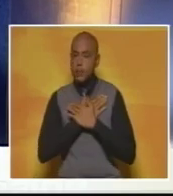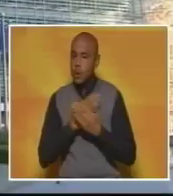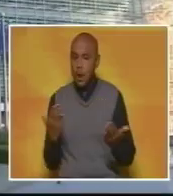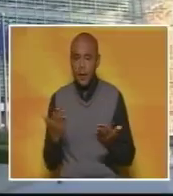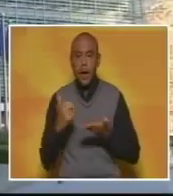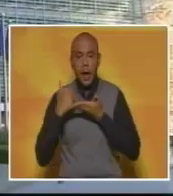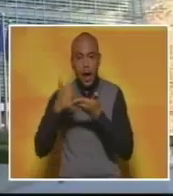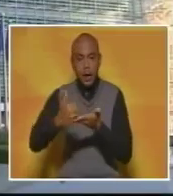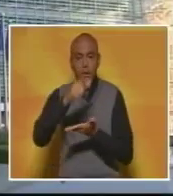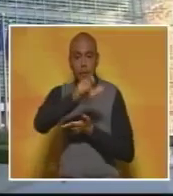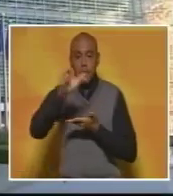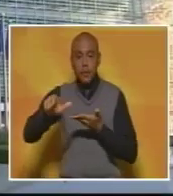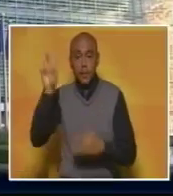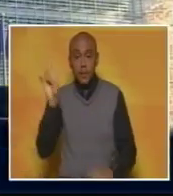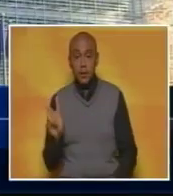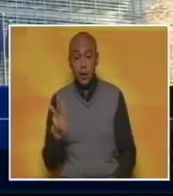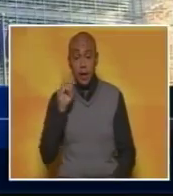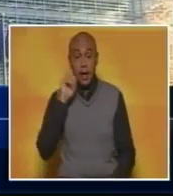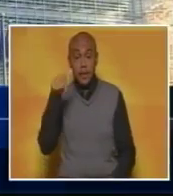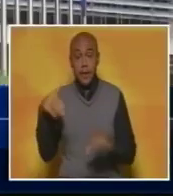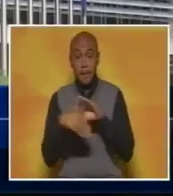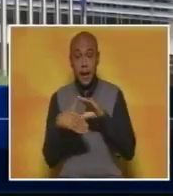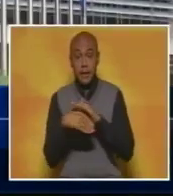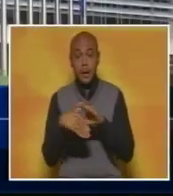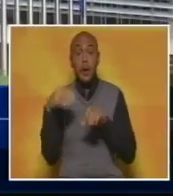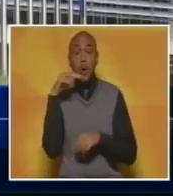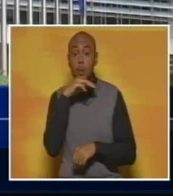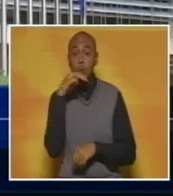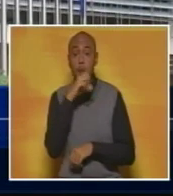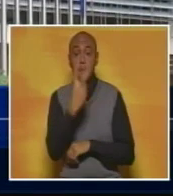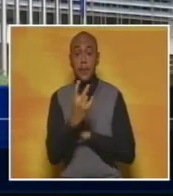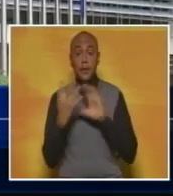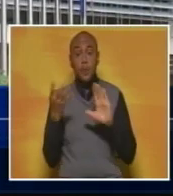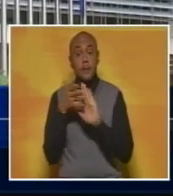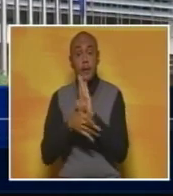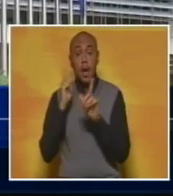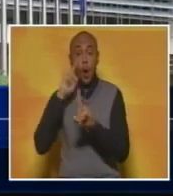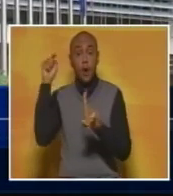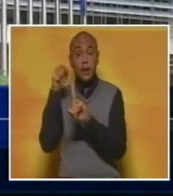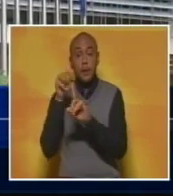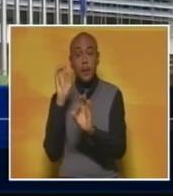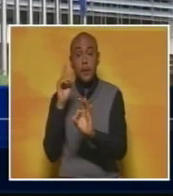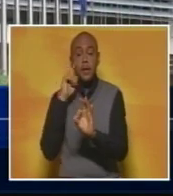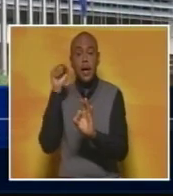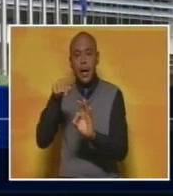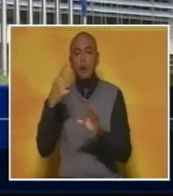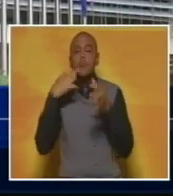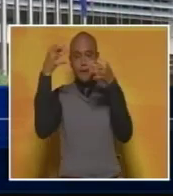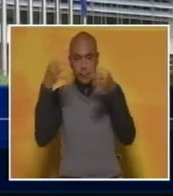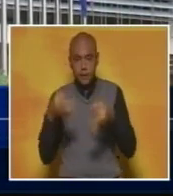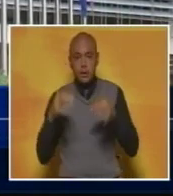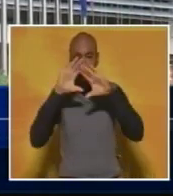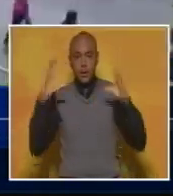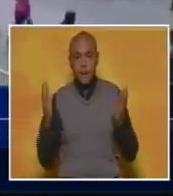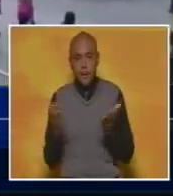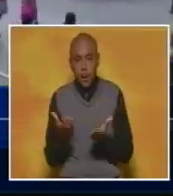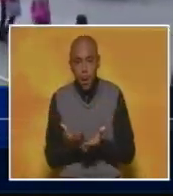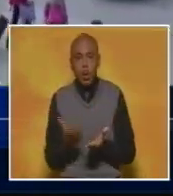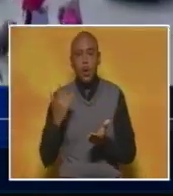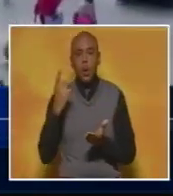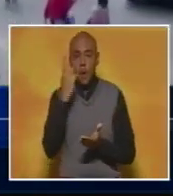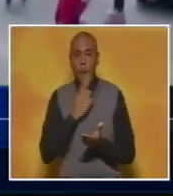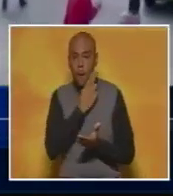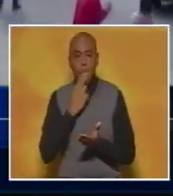La reunión se llevará a cabo hasta este martes 29 de octubre y tiene como objetivo reafirmar los compromisos mundiales con los países y